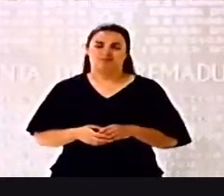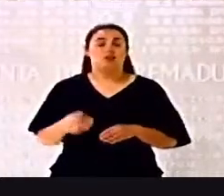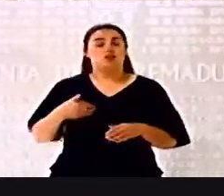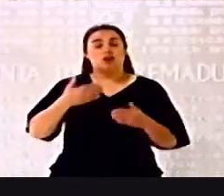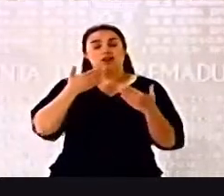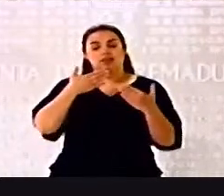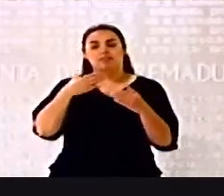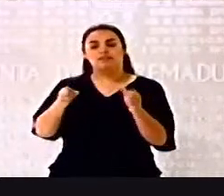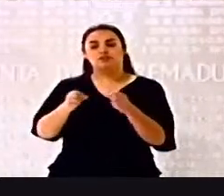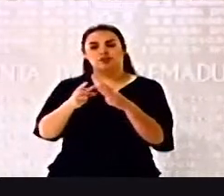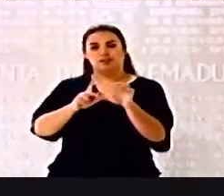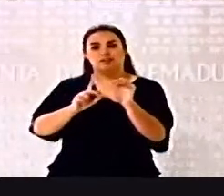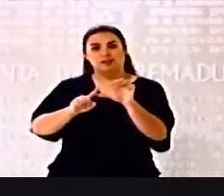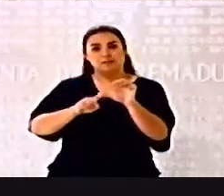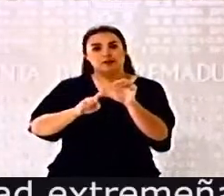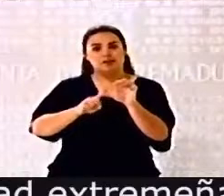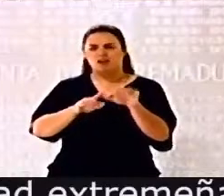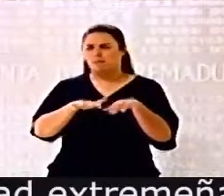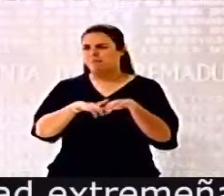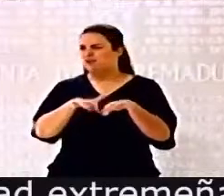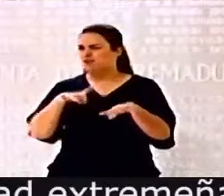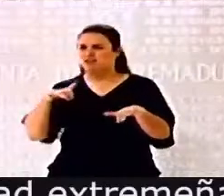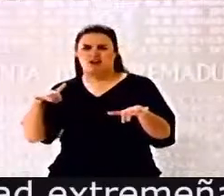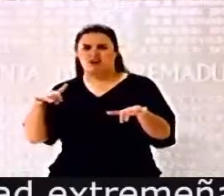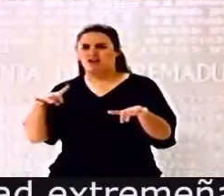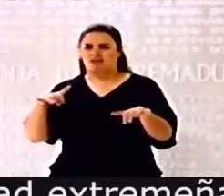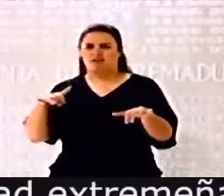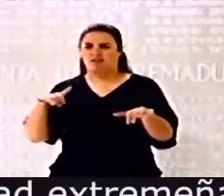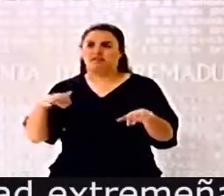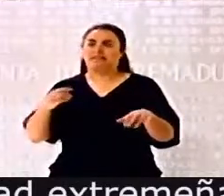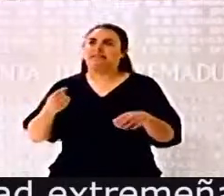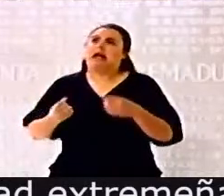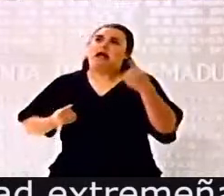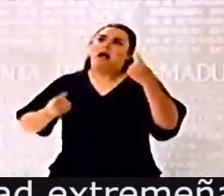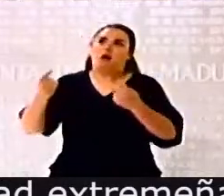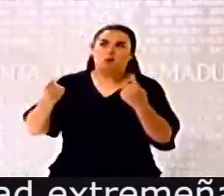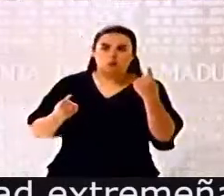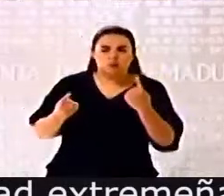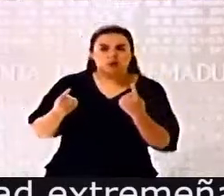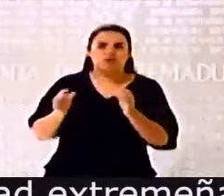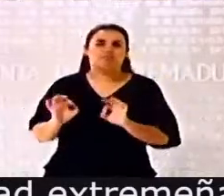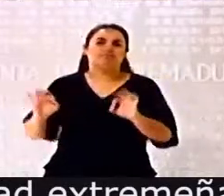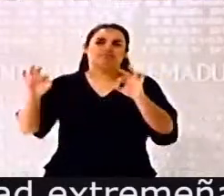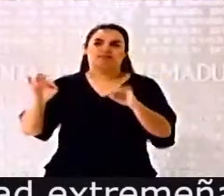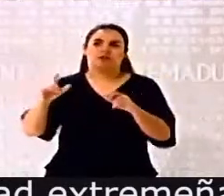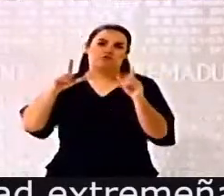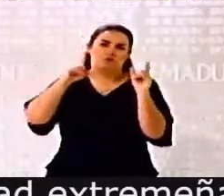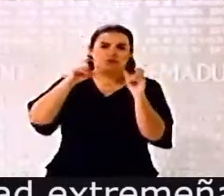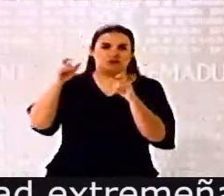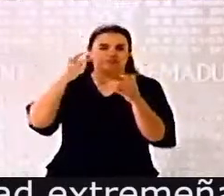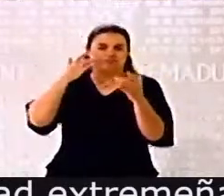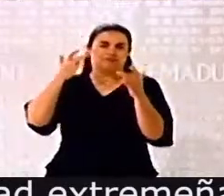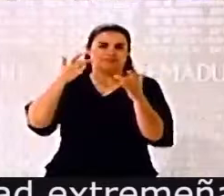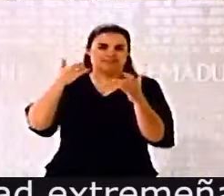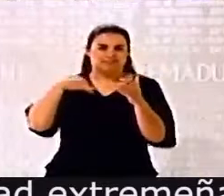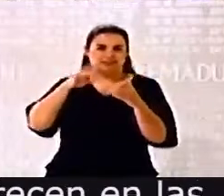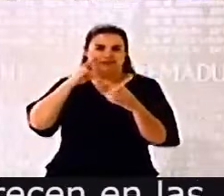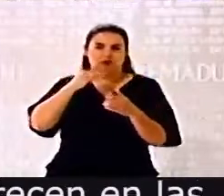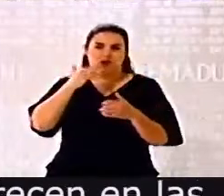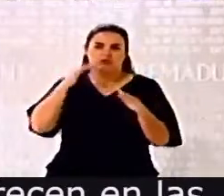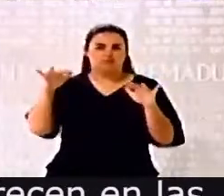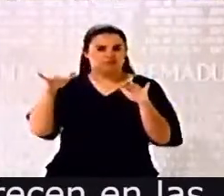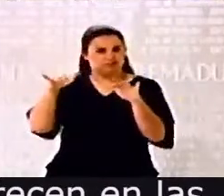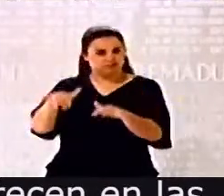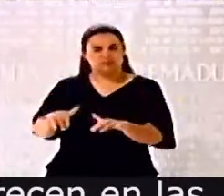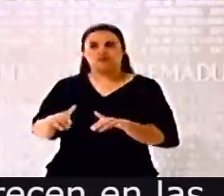sociedad extremeña, en su inmensa mayoría, casos muy excepcionales son los que aparecen en las fotos, donde hay